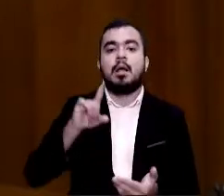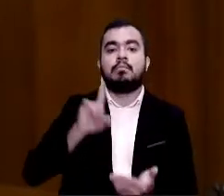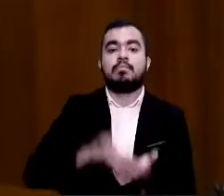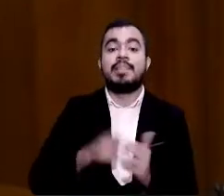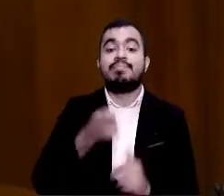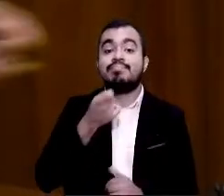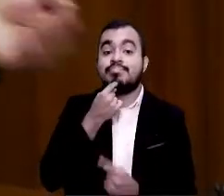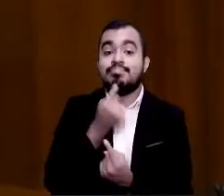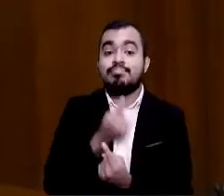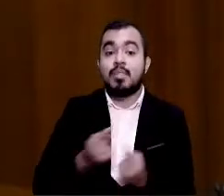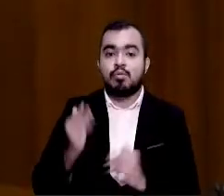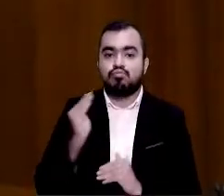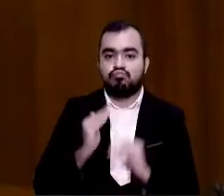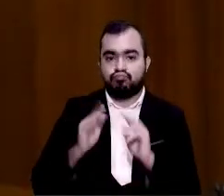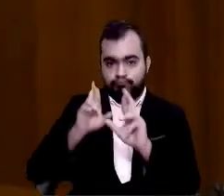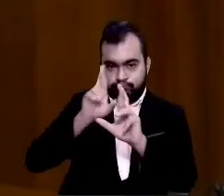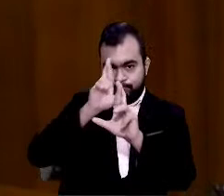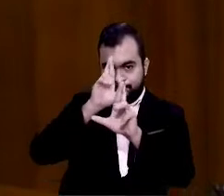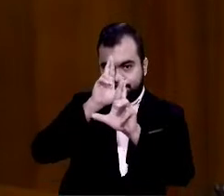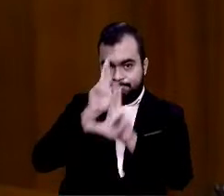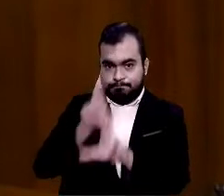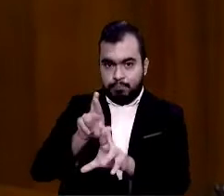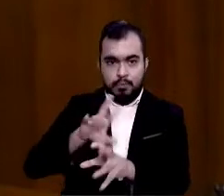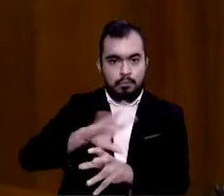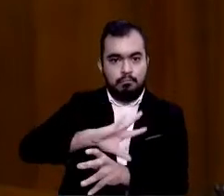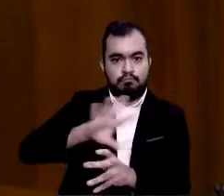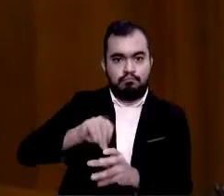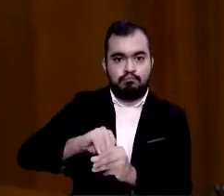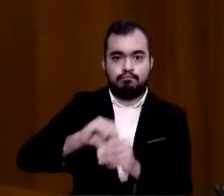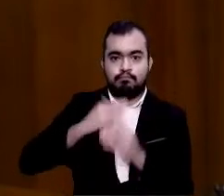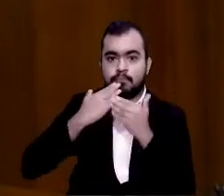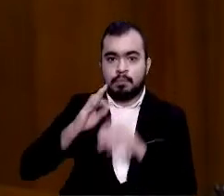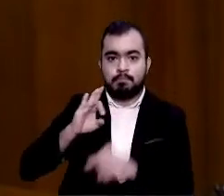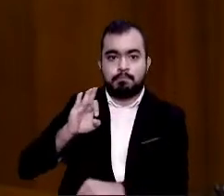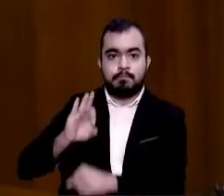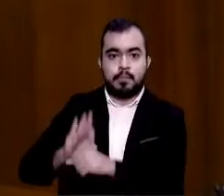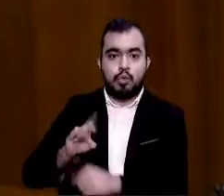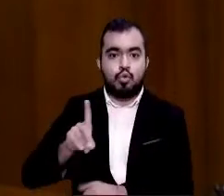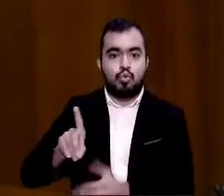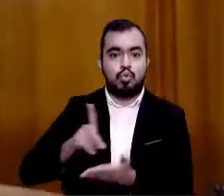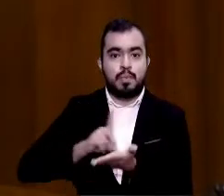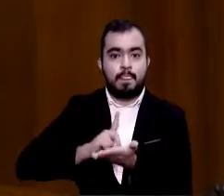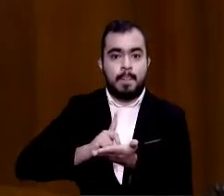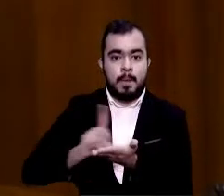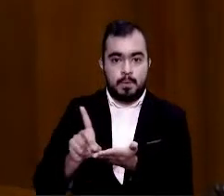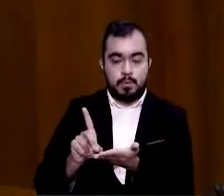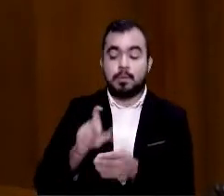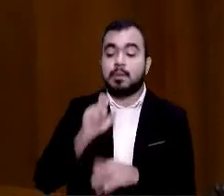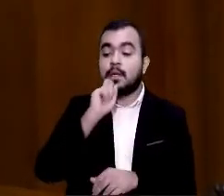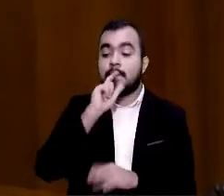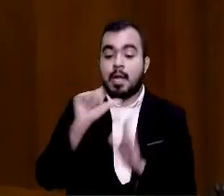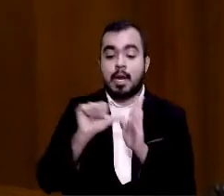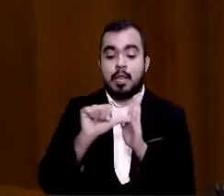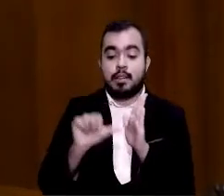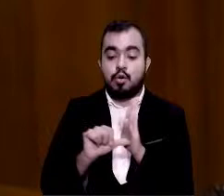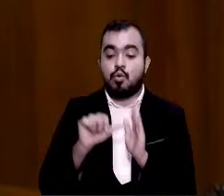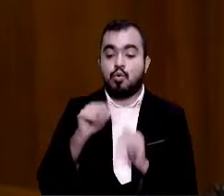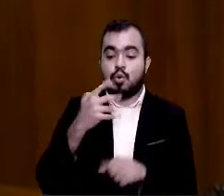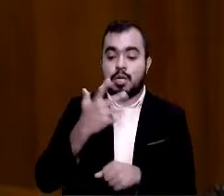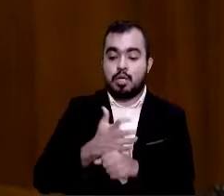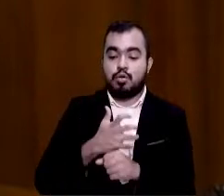superior de la niñez, garantizando de manera plena sus derechos. Asimismo, el artículo 5º, párrafo 9º,